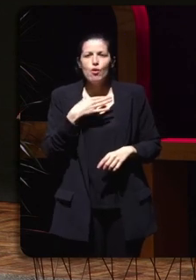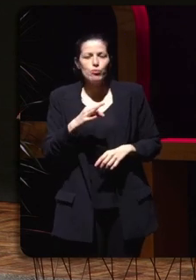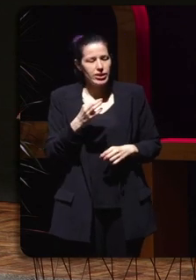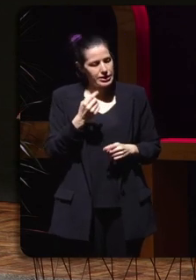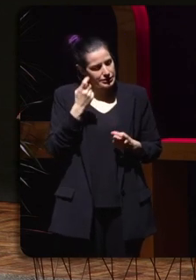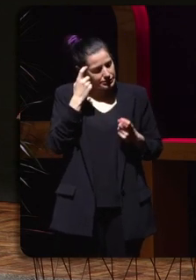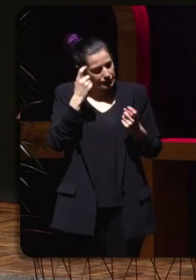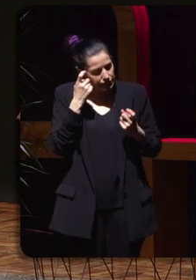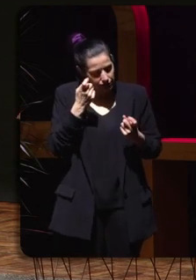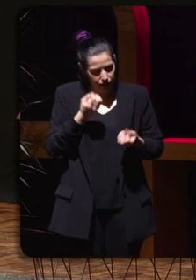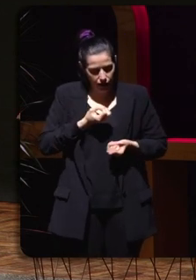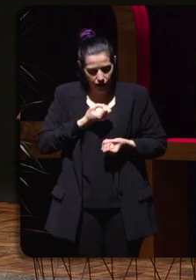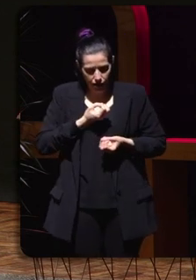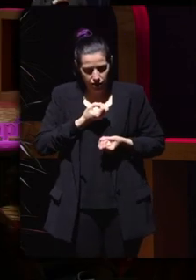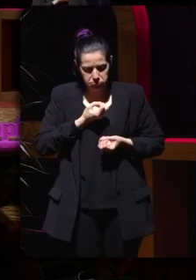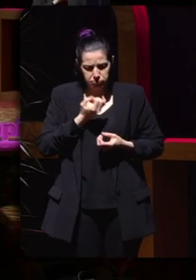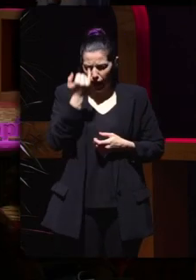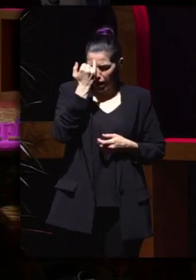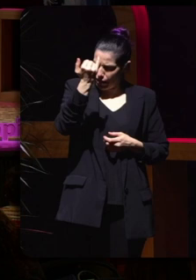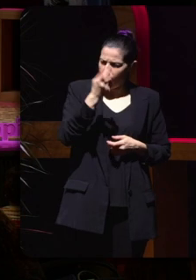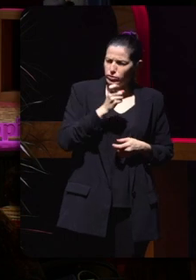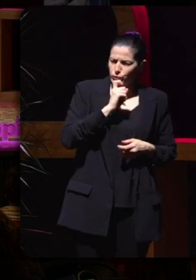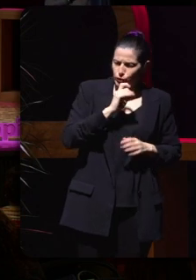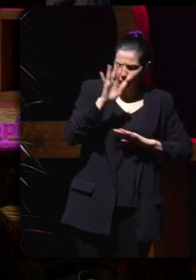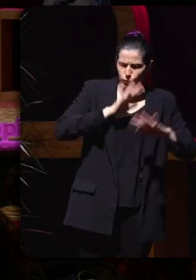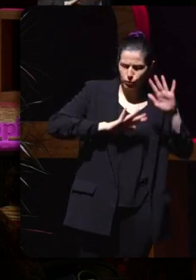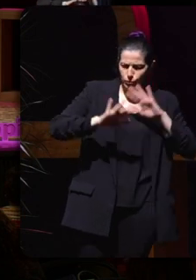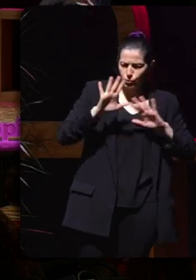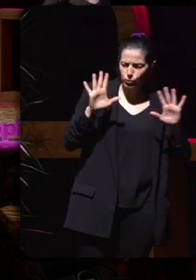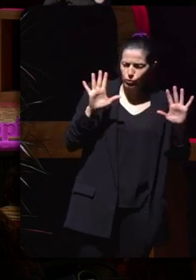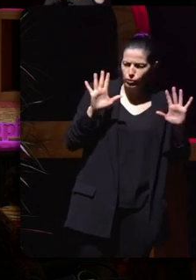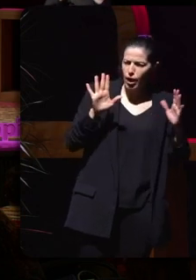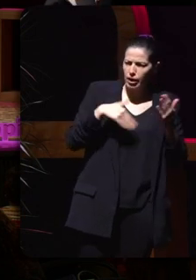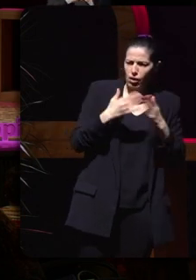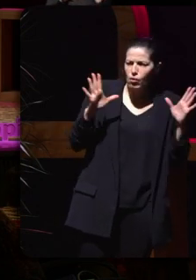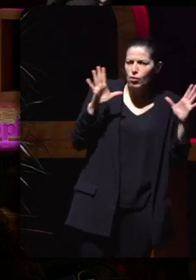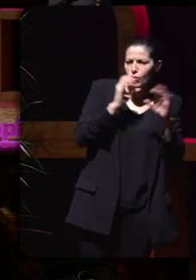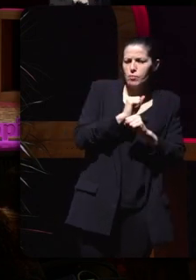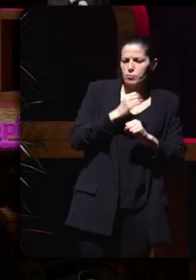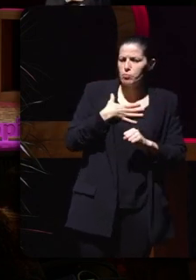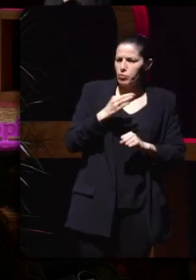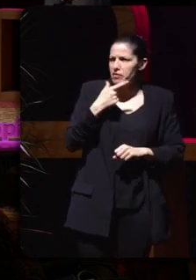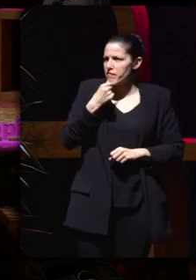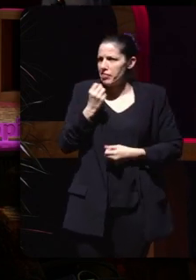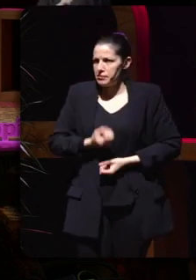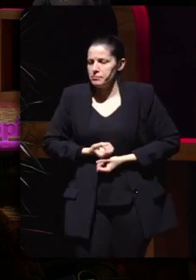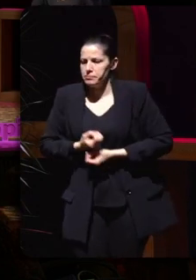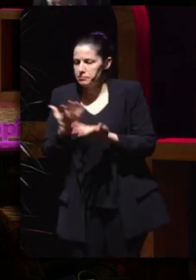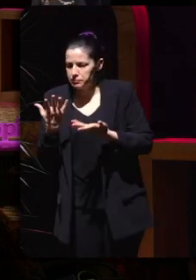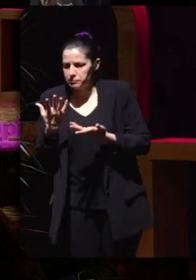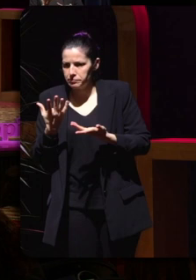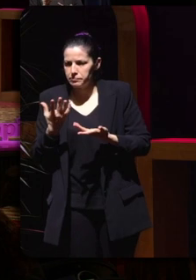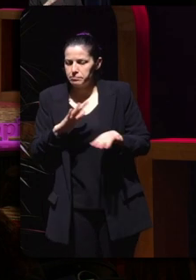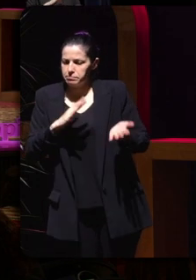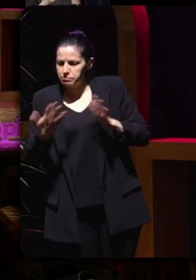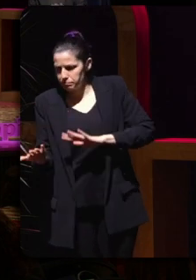transmitir ideas complejas pero que desde luego mi manera o la manera que creo que